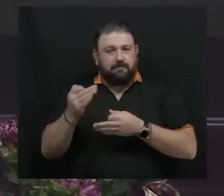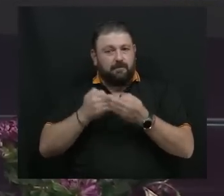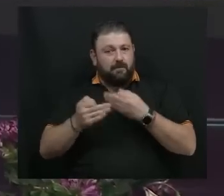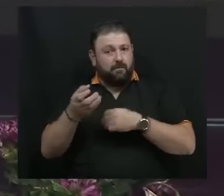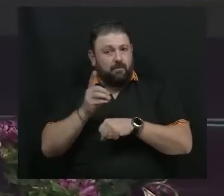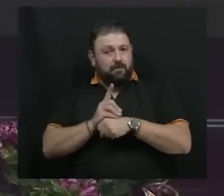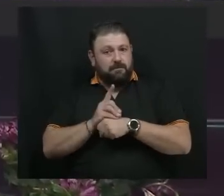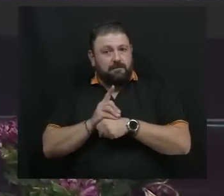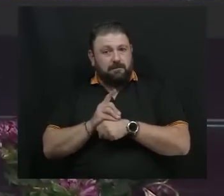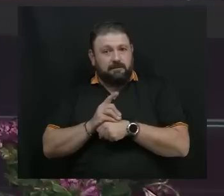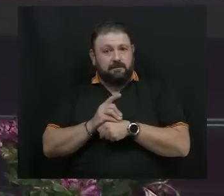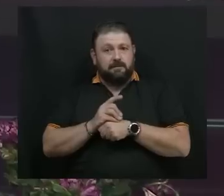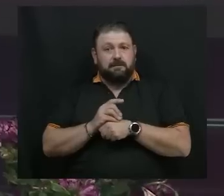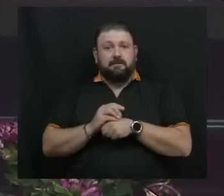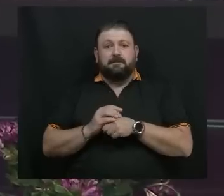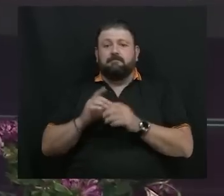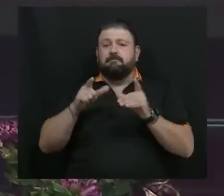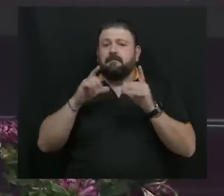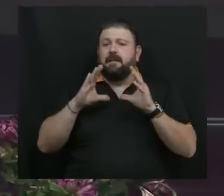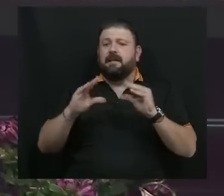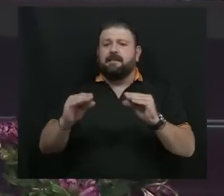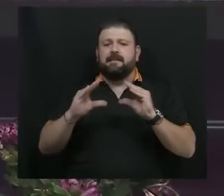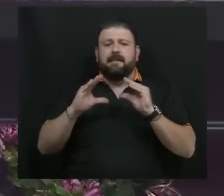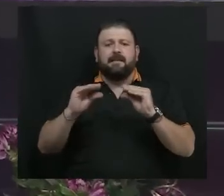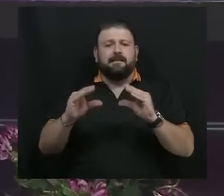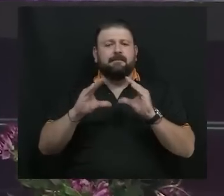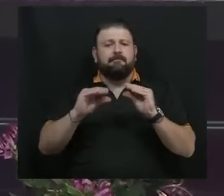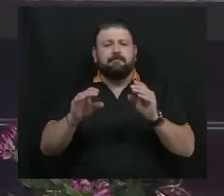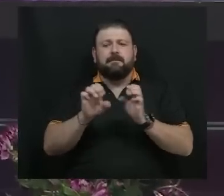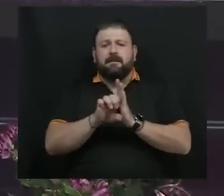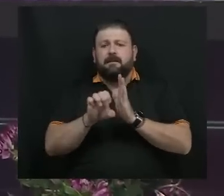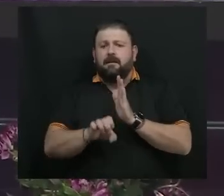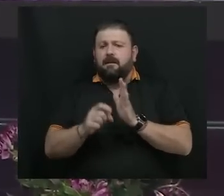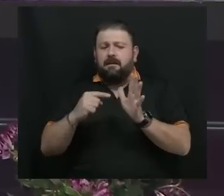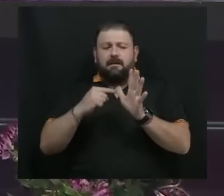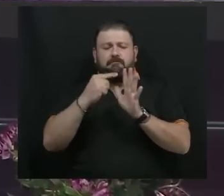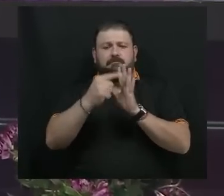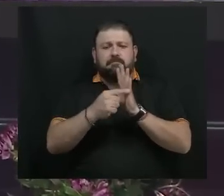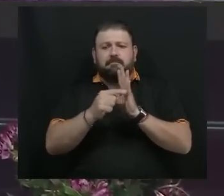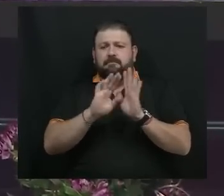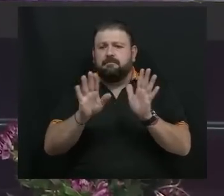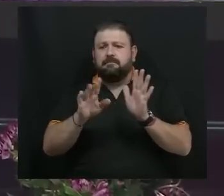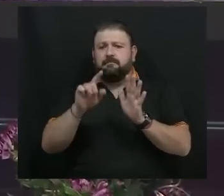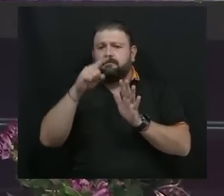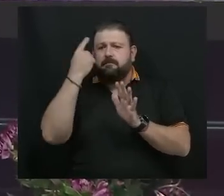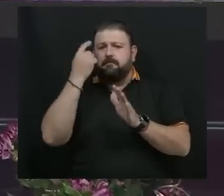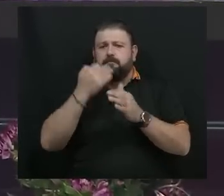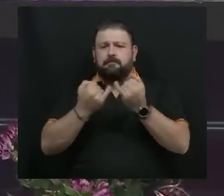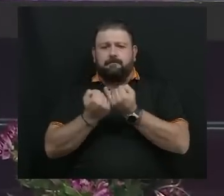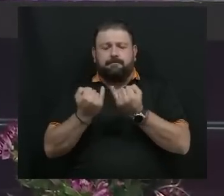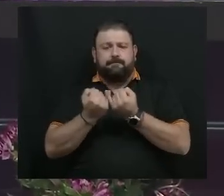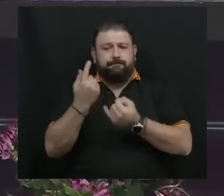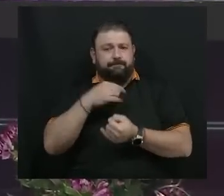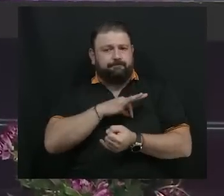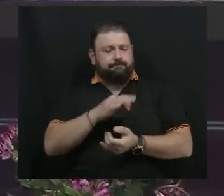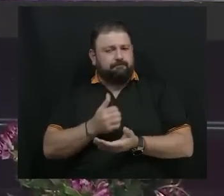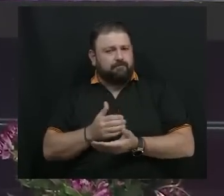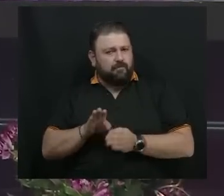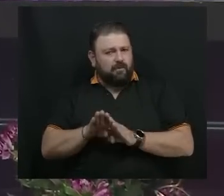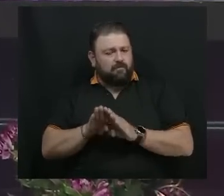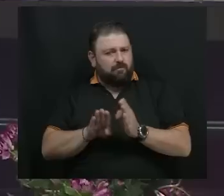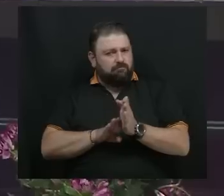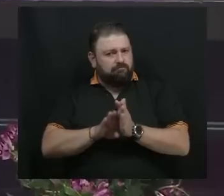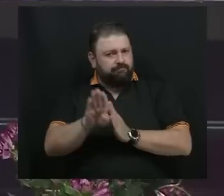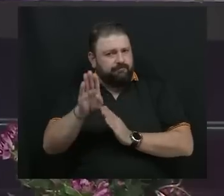días y enseñar con el ejemplo. Esos son los 5 famosos pasos de OmniLife con el cual hace que crezcas tu